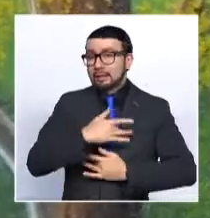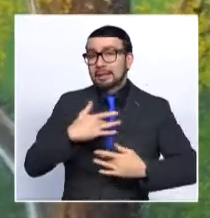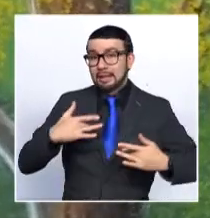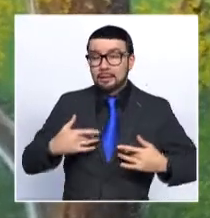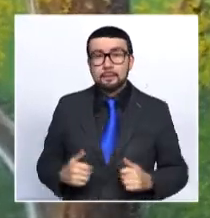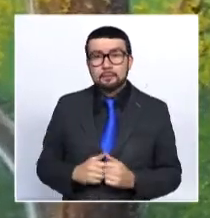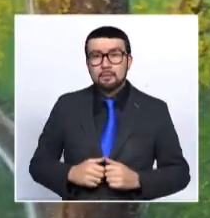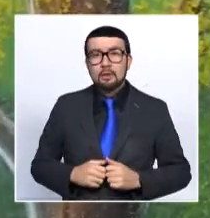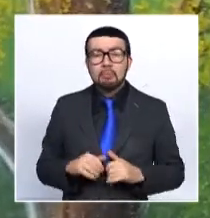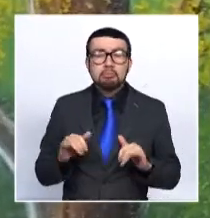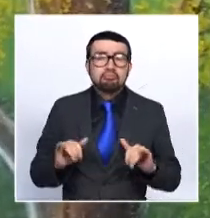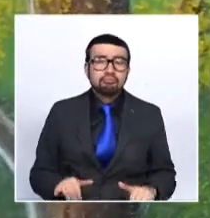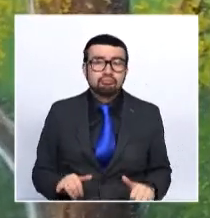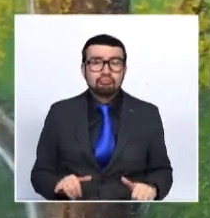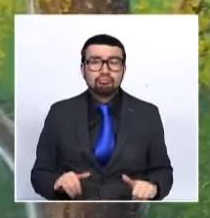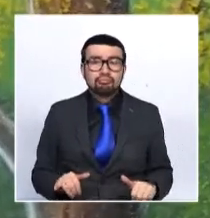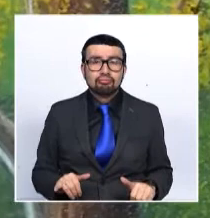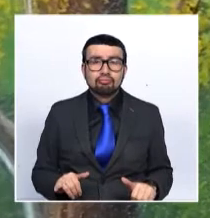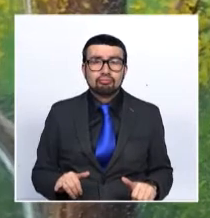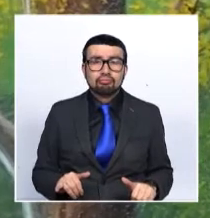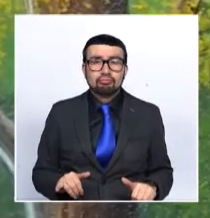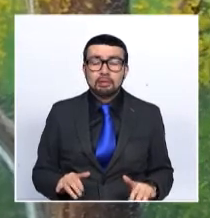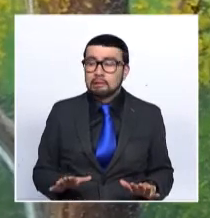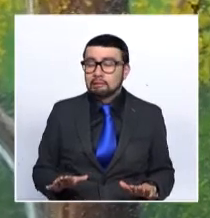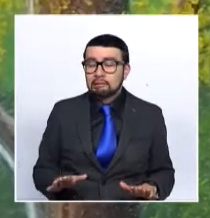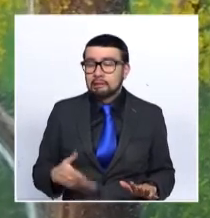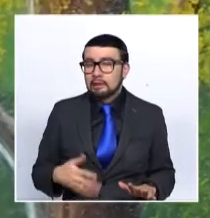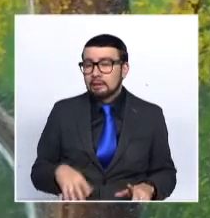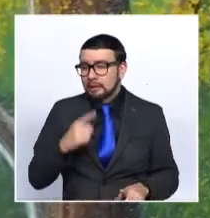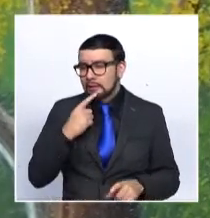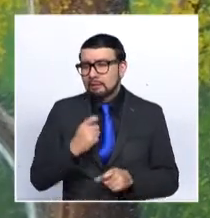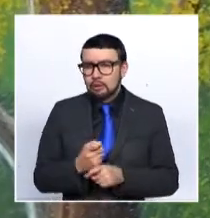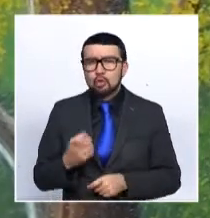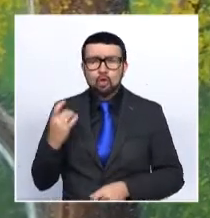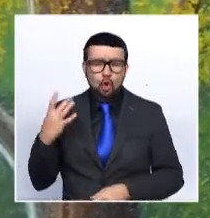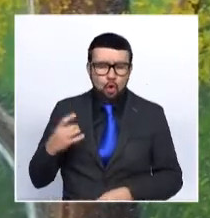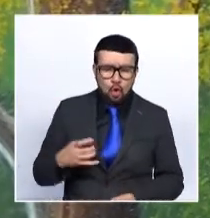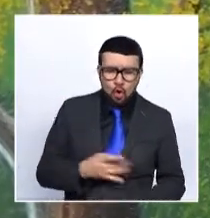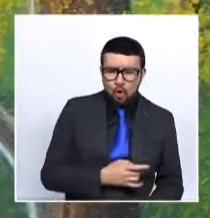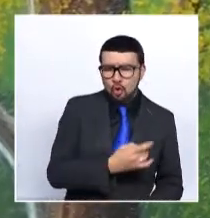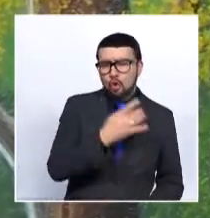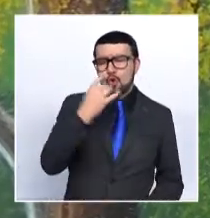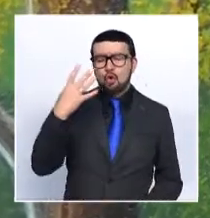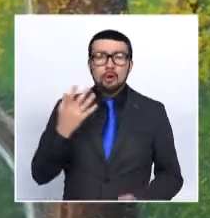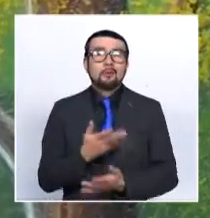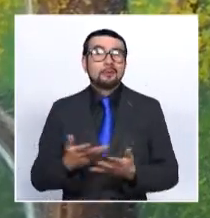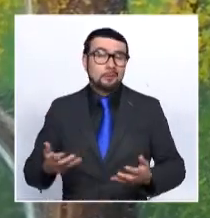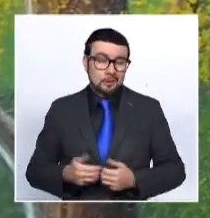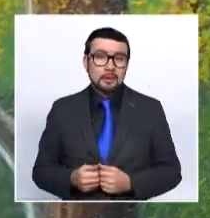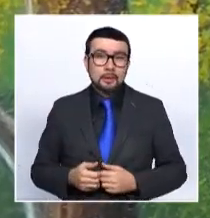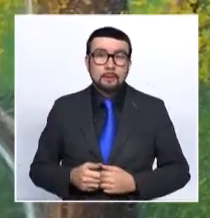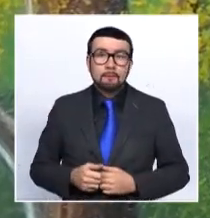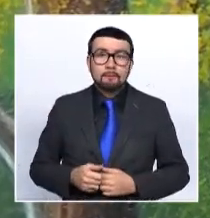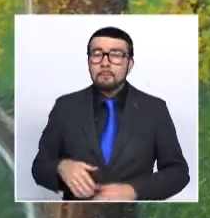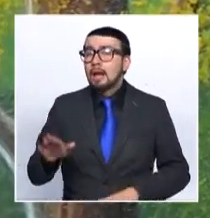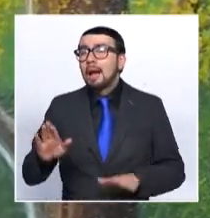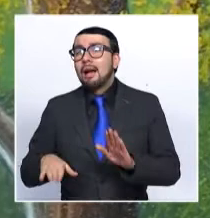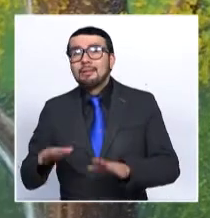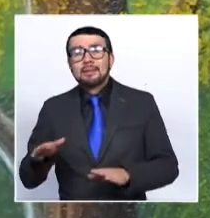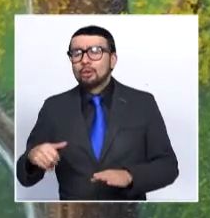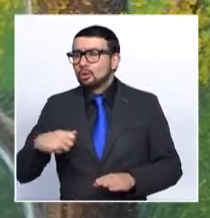hacemos ejercicio, pues vamos a tener muchos dolores. A veces no tenemos como la